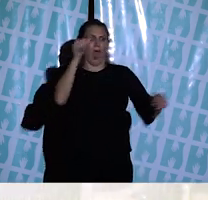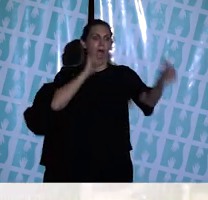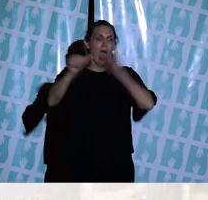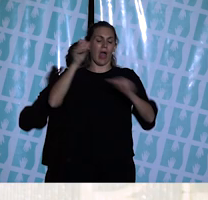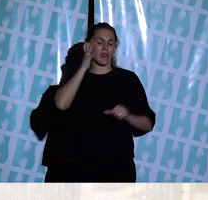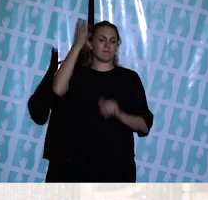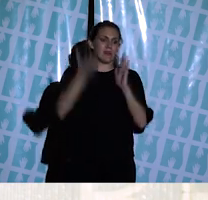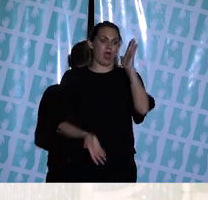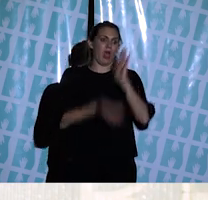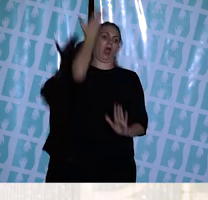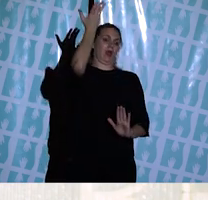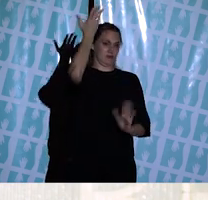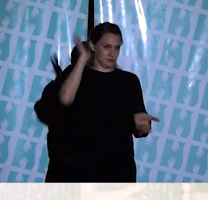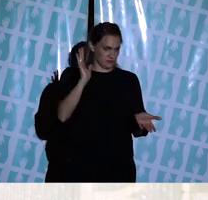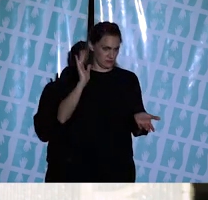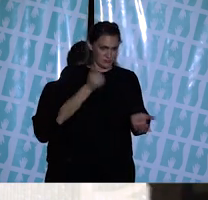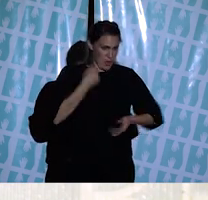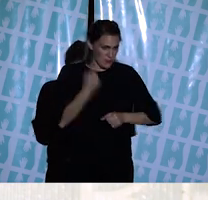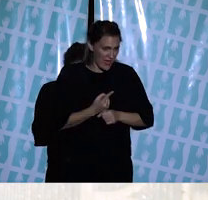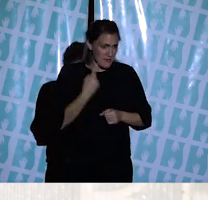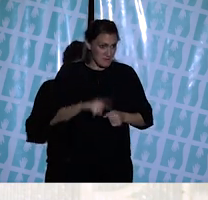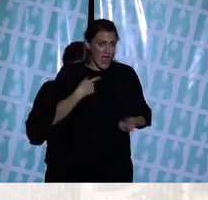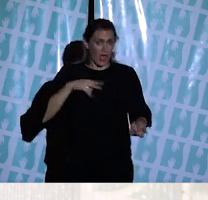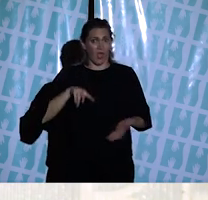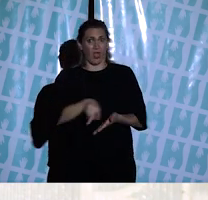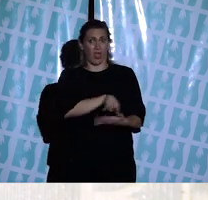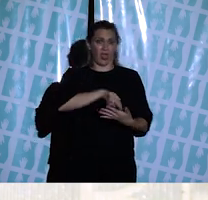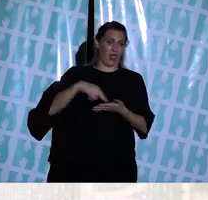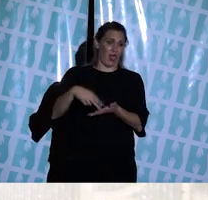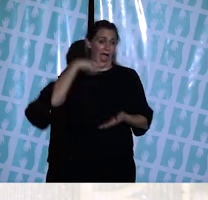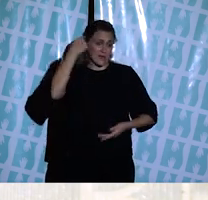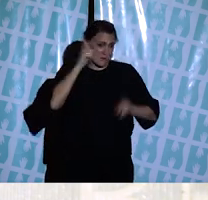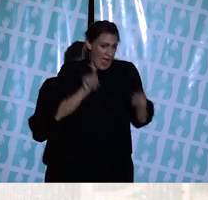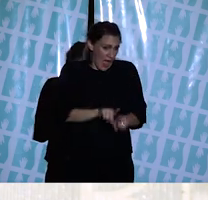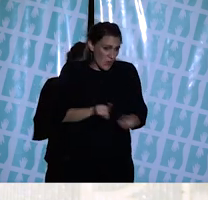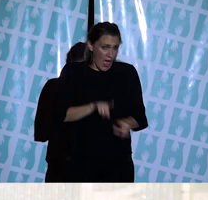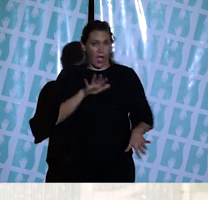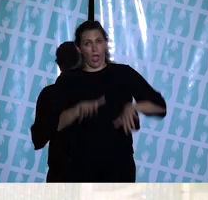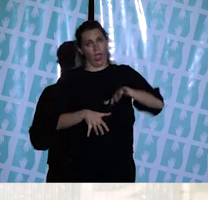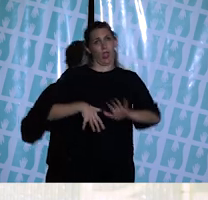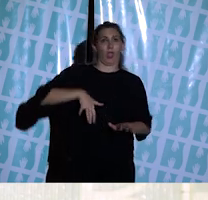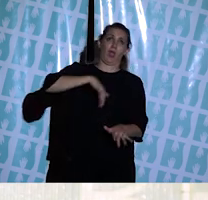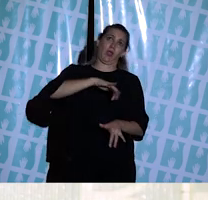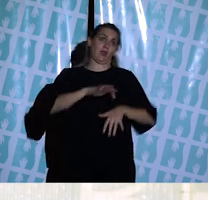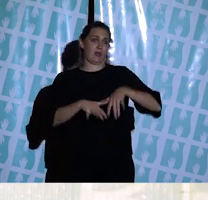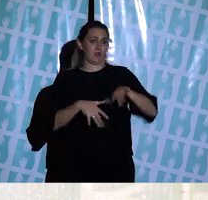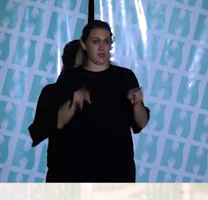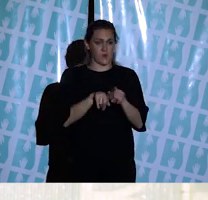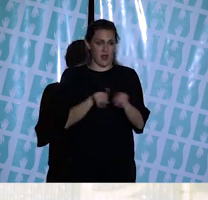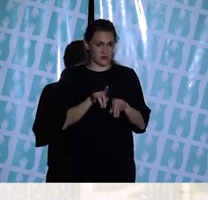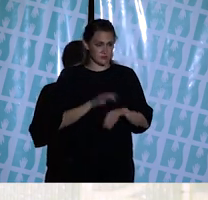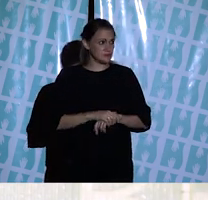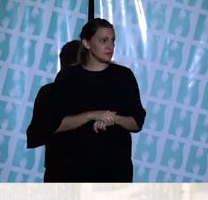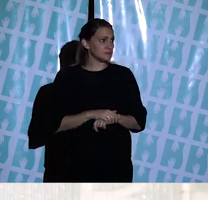de supervivencia. Pero generalmente podemos decirlo viendo una primera etapa de desinhibición, como saben, porque